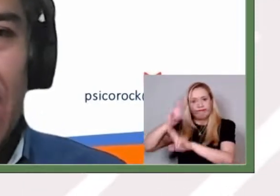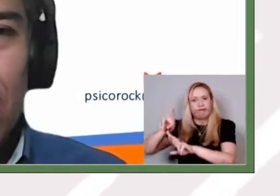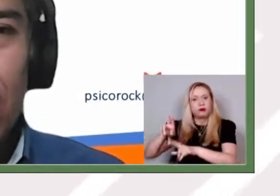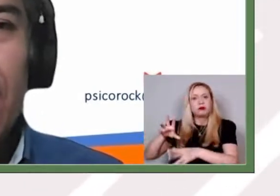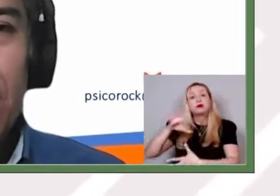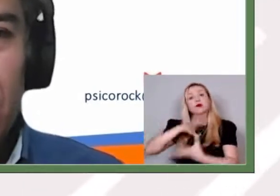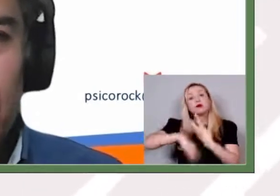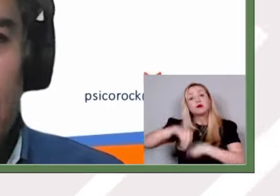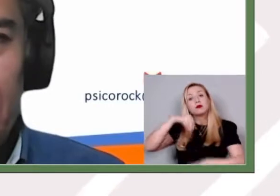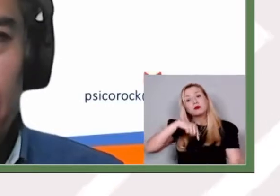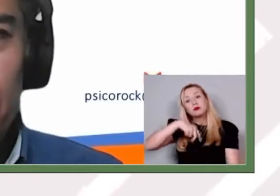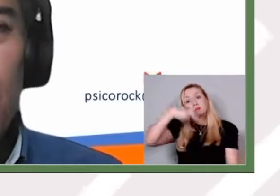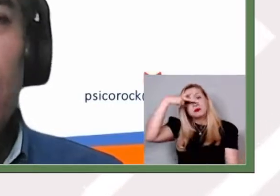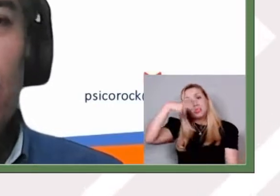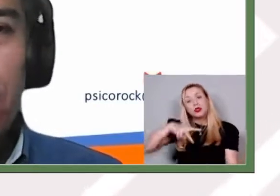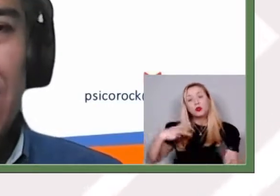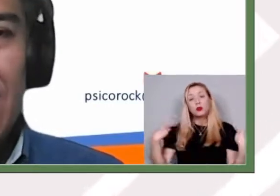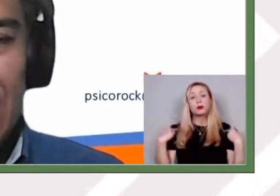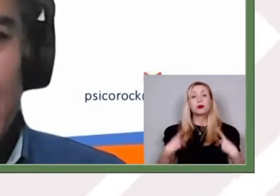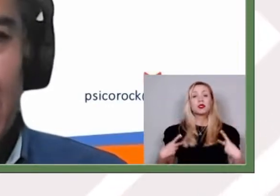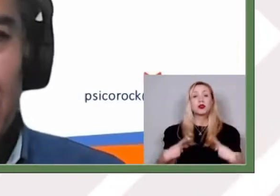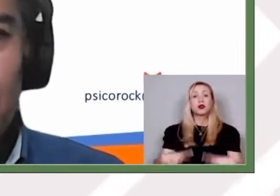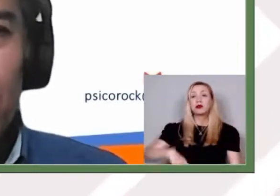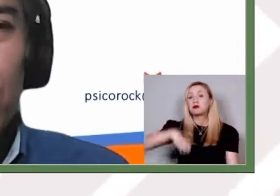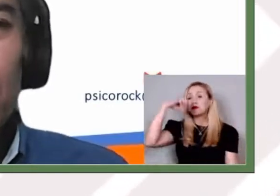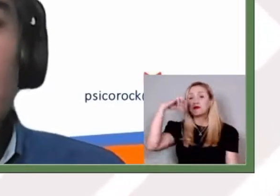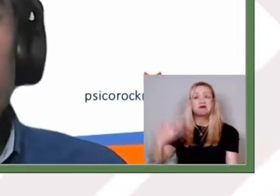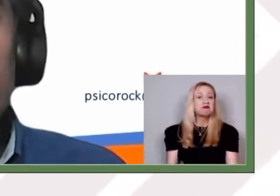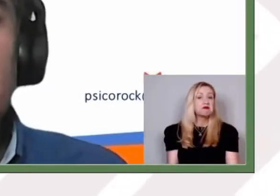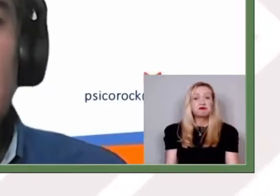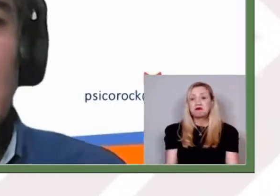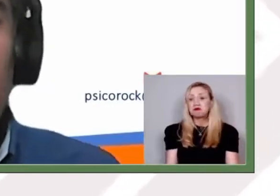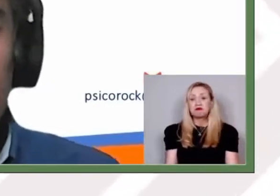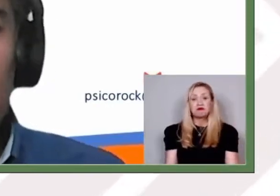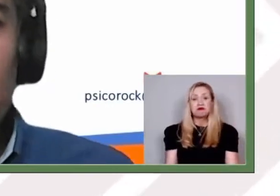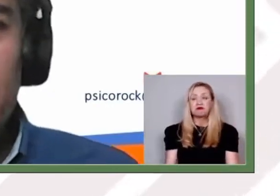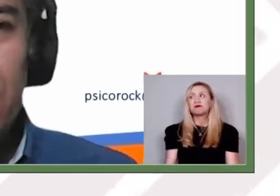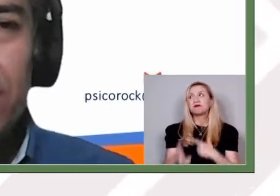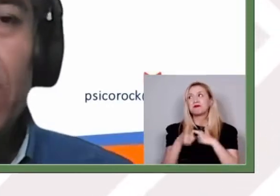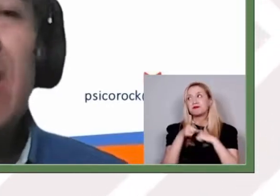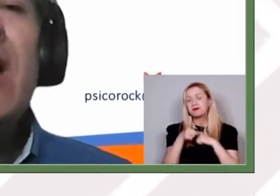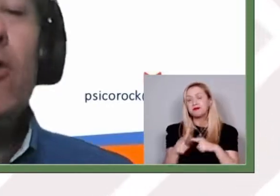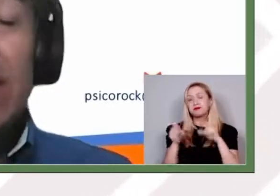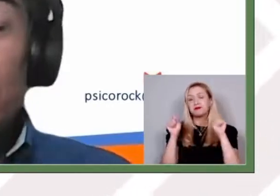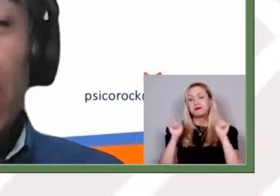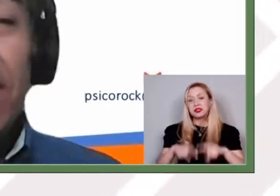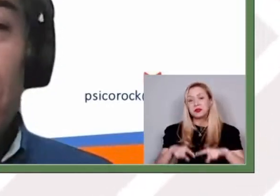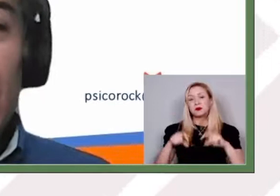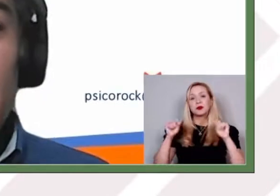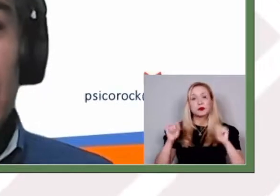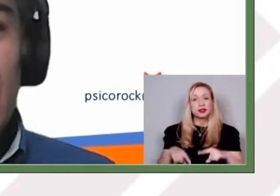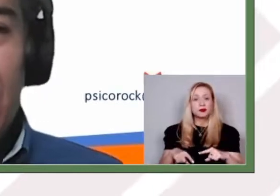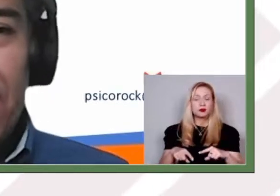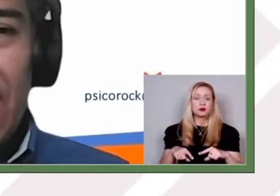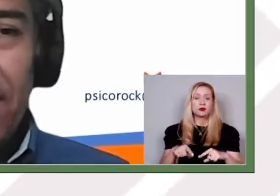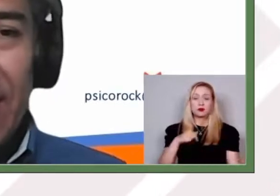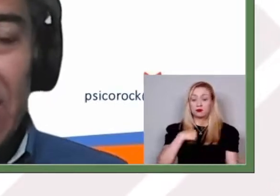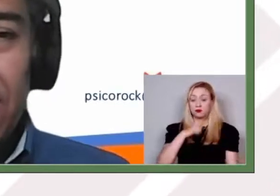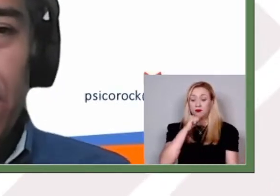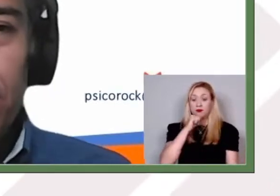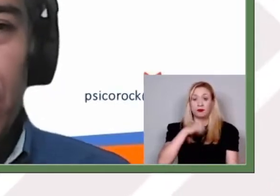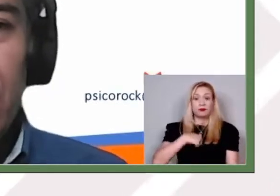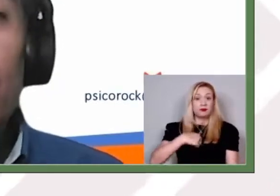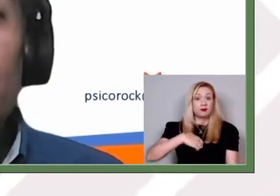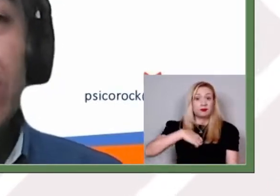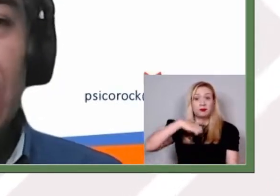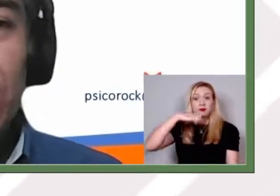en México la persona mayor no empiece a hacer esto, yo creo que vamos a estar caminando en lo mismo. Los que todavía no llegamos a la etapa de la vejez y